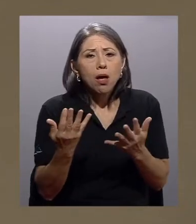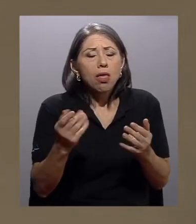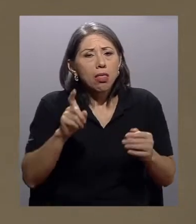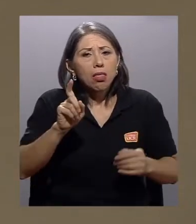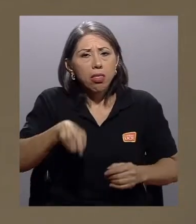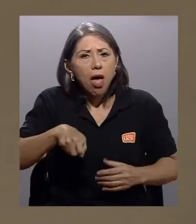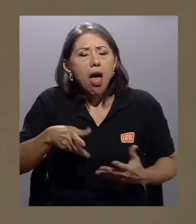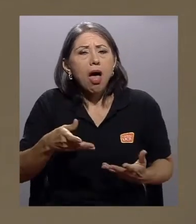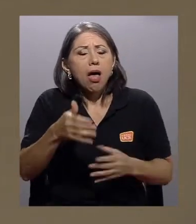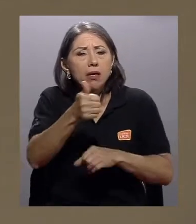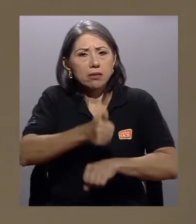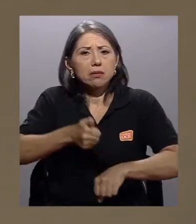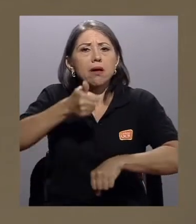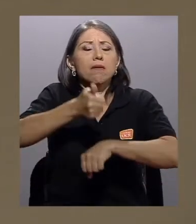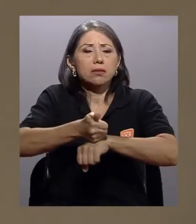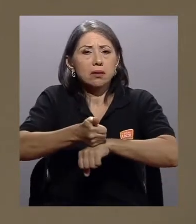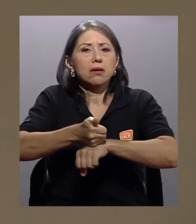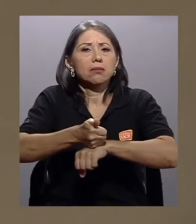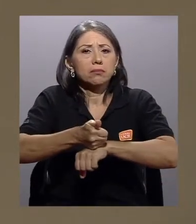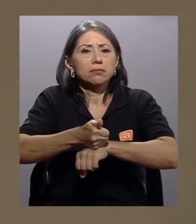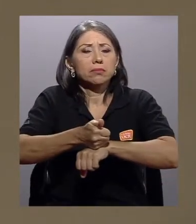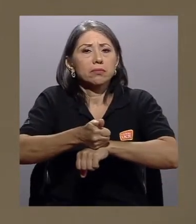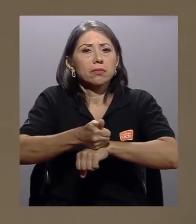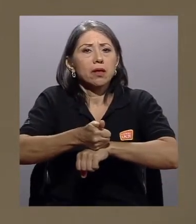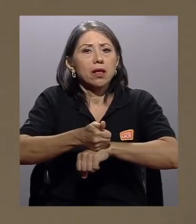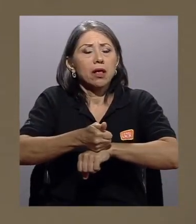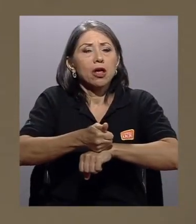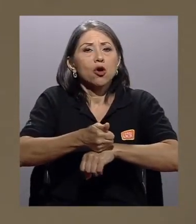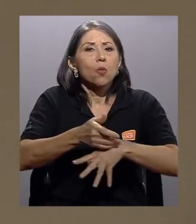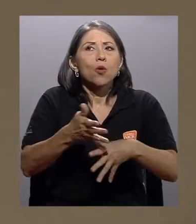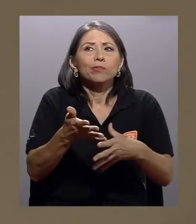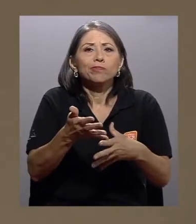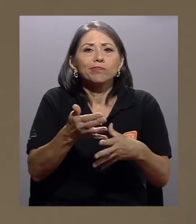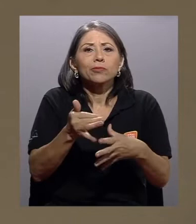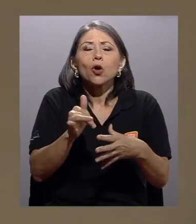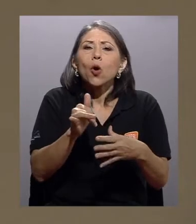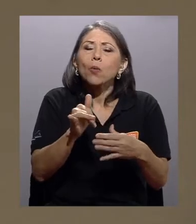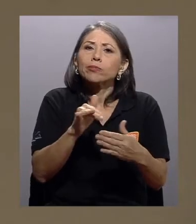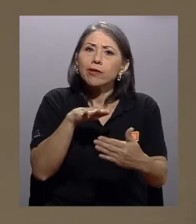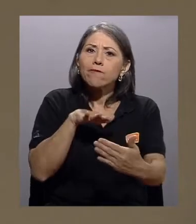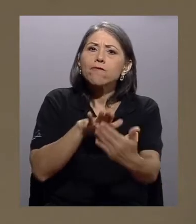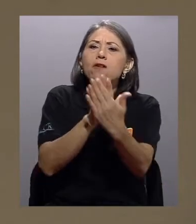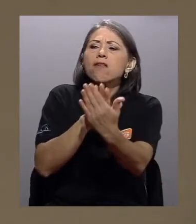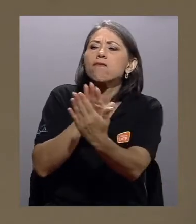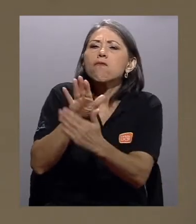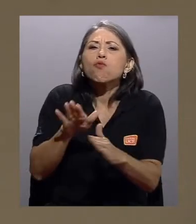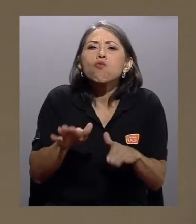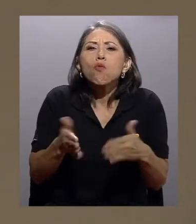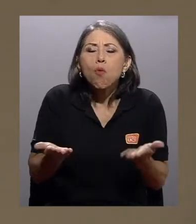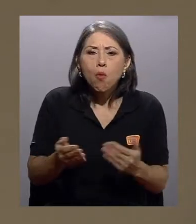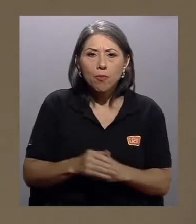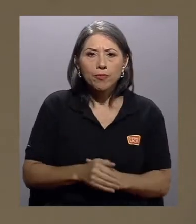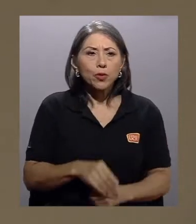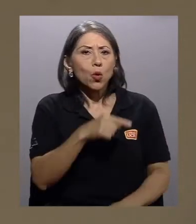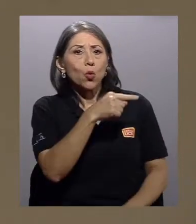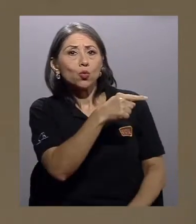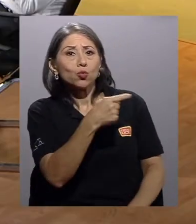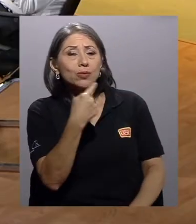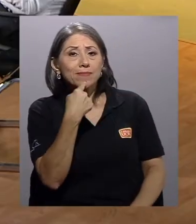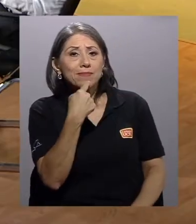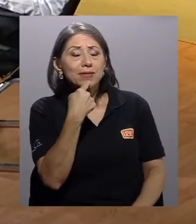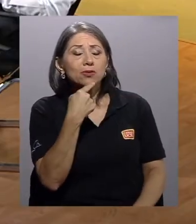ese término, en la cual hay que establecer frentes de batalla. Entonces, Frank, usted mencionaba